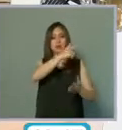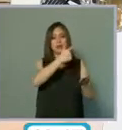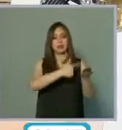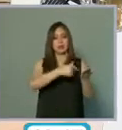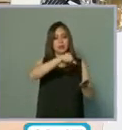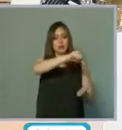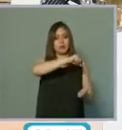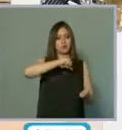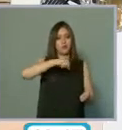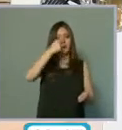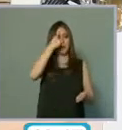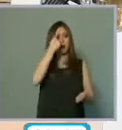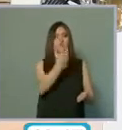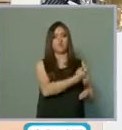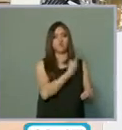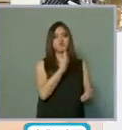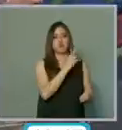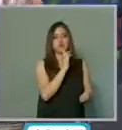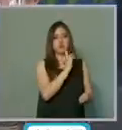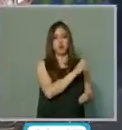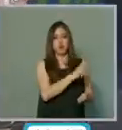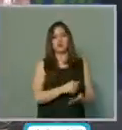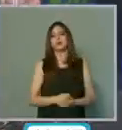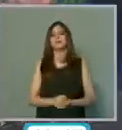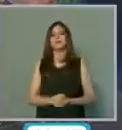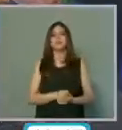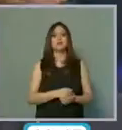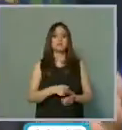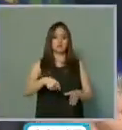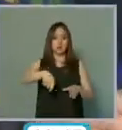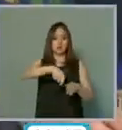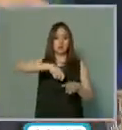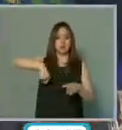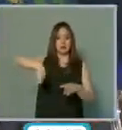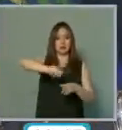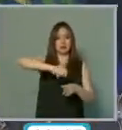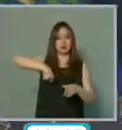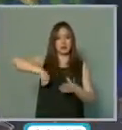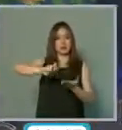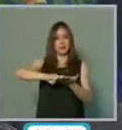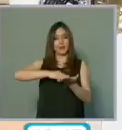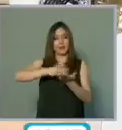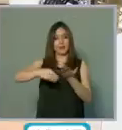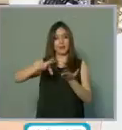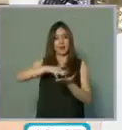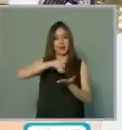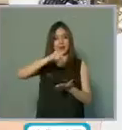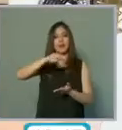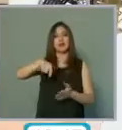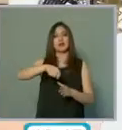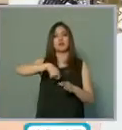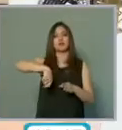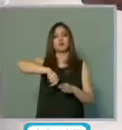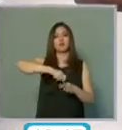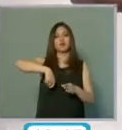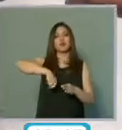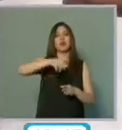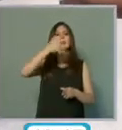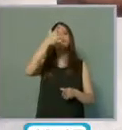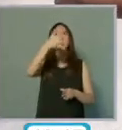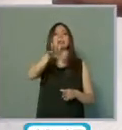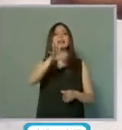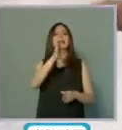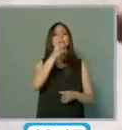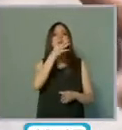está. Por favorcito. Ok, en lo que se va haciendo el roux, entonces voy a ir cociéndolo. Aproximadamente son unos 10 minutitos lo que dejo que